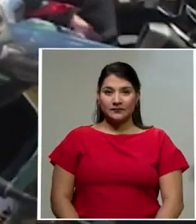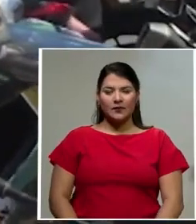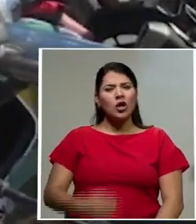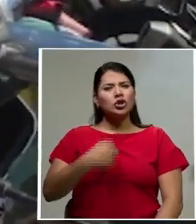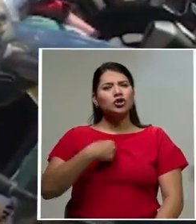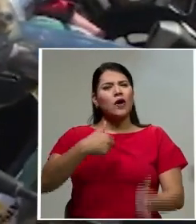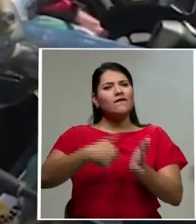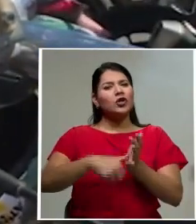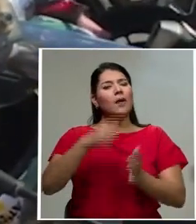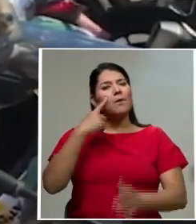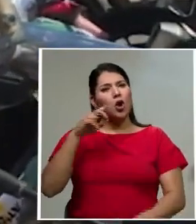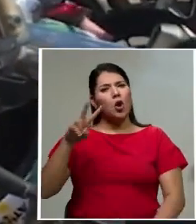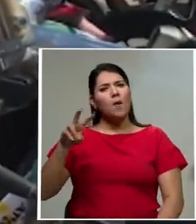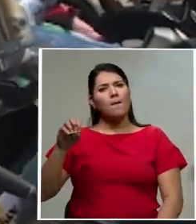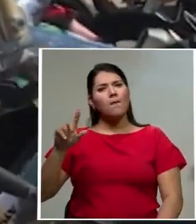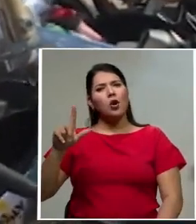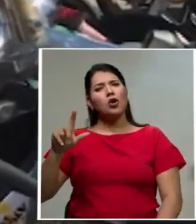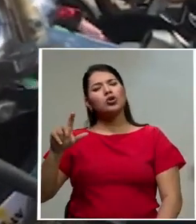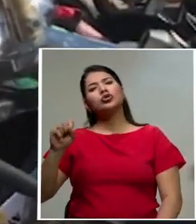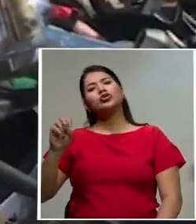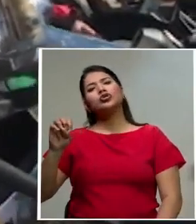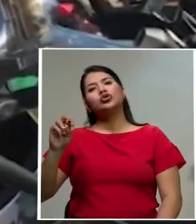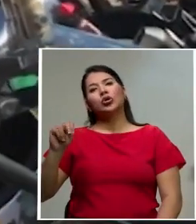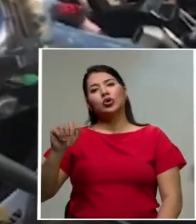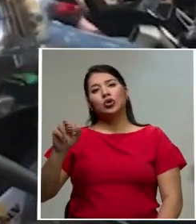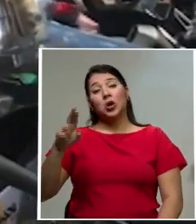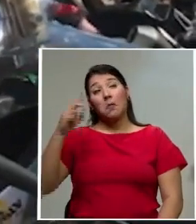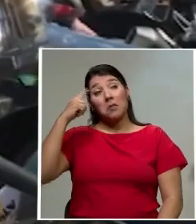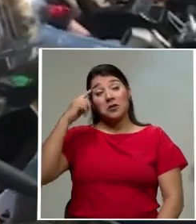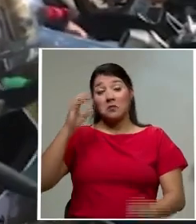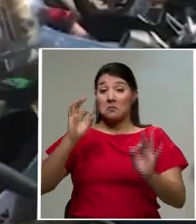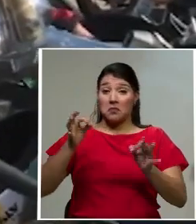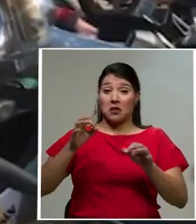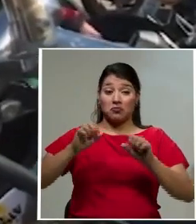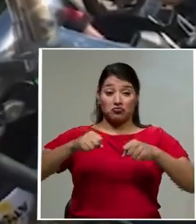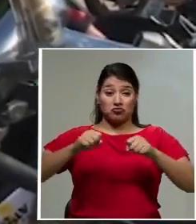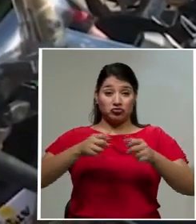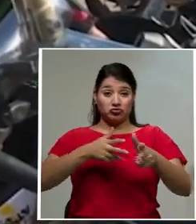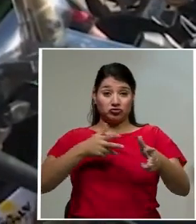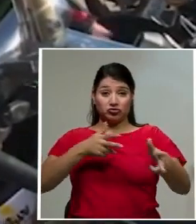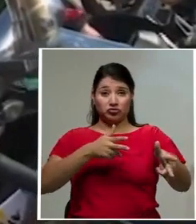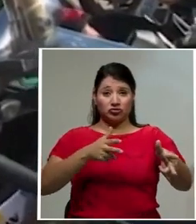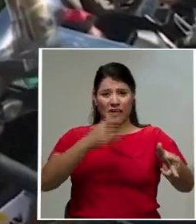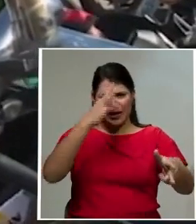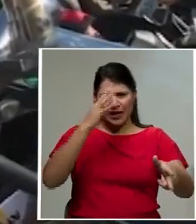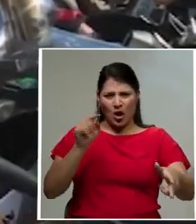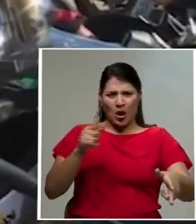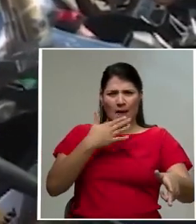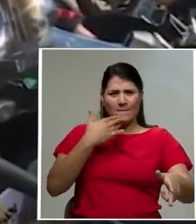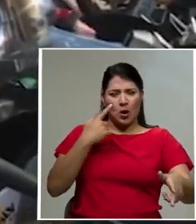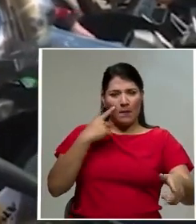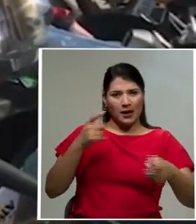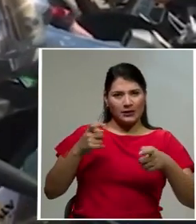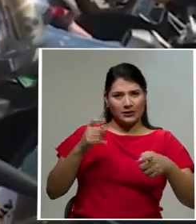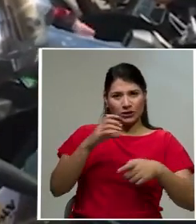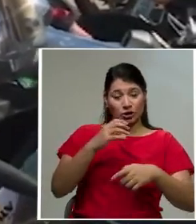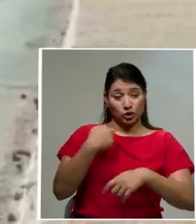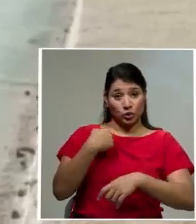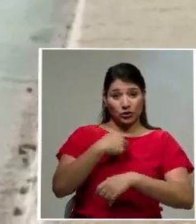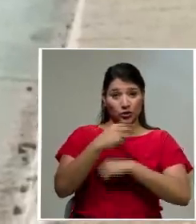Yo voté por Bolsonaro y pensé que era genial hacer esta caravana y no creo que haya nadie mejor para gobernar nuestro país.